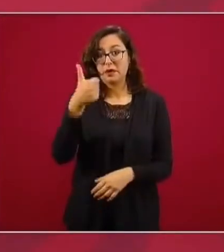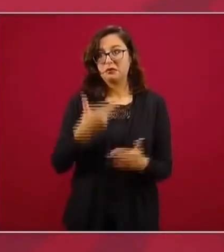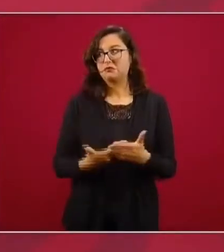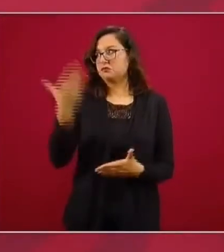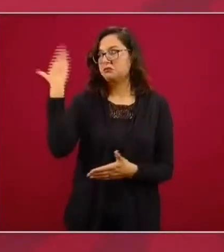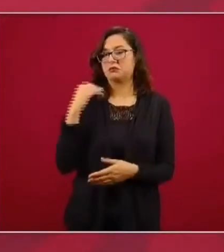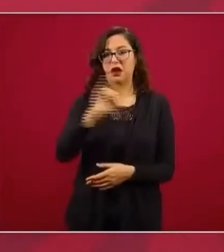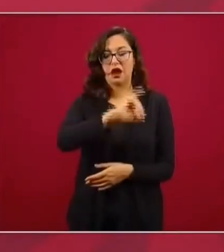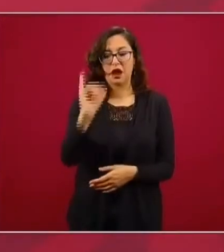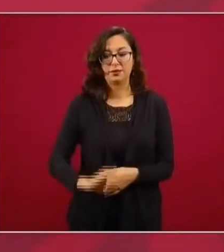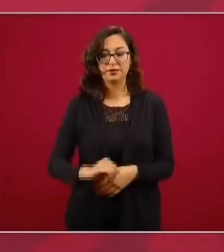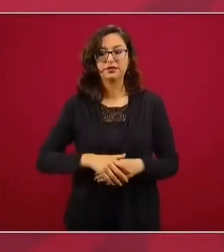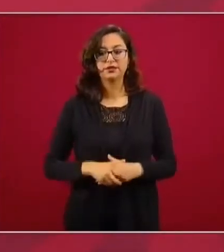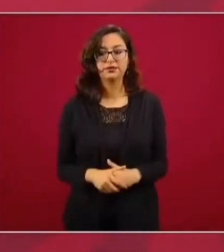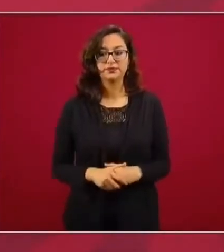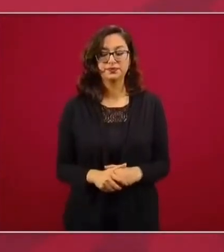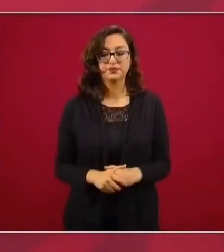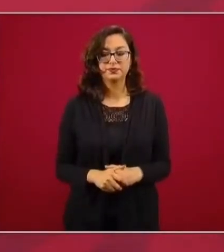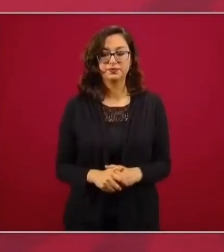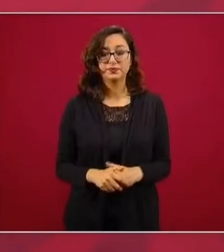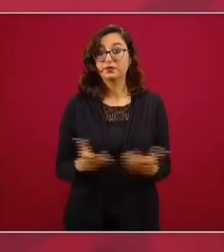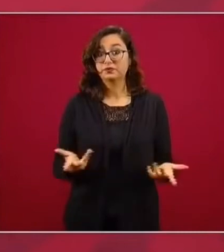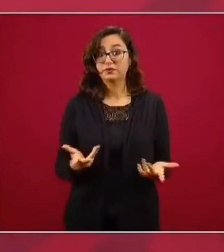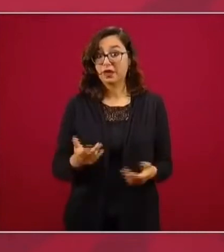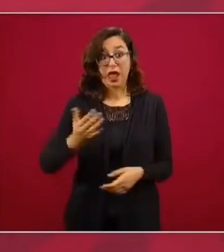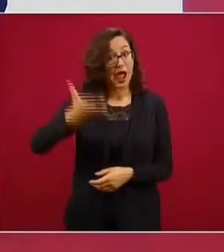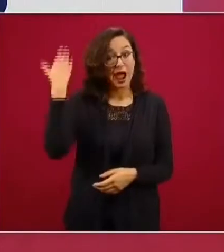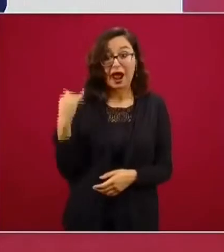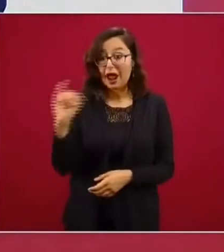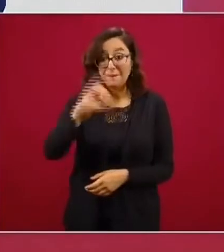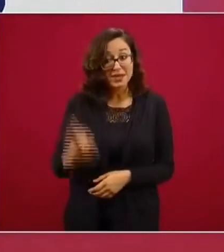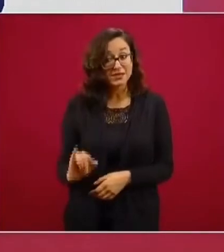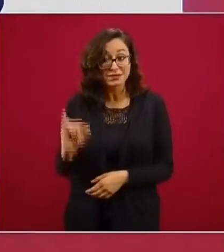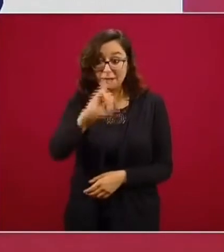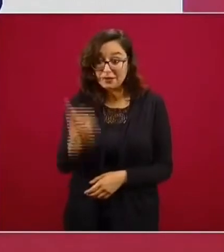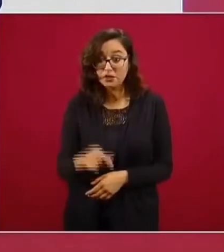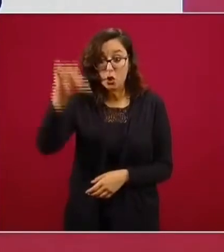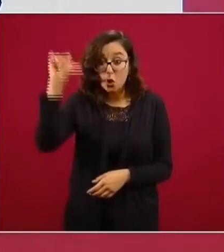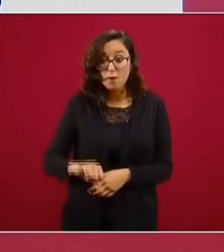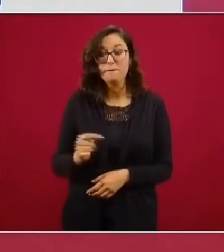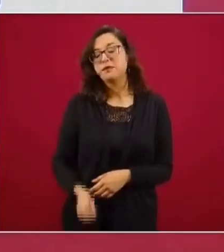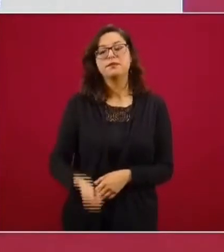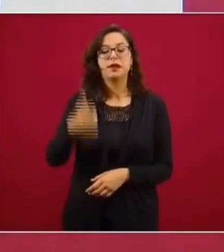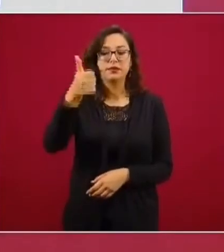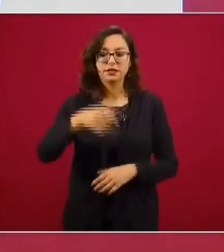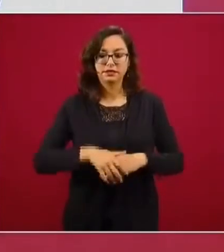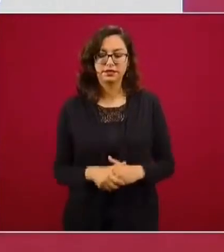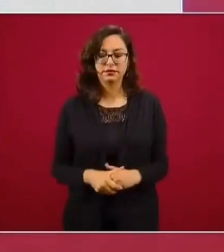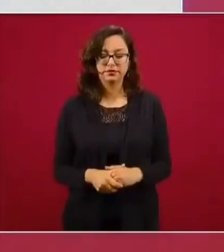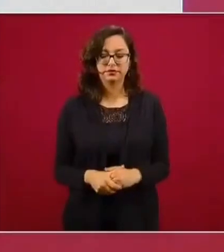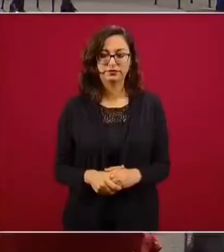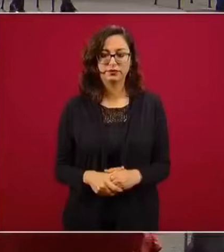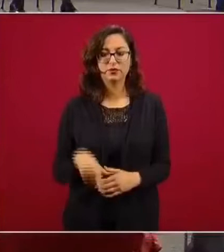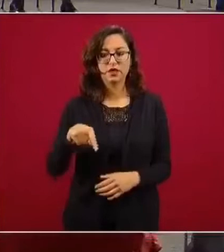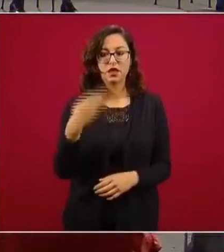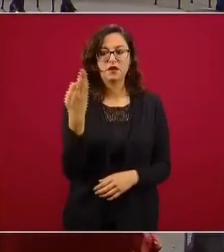Quiero subrayar eso porque lo que hoy estamos presenciando nunca había ocurrido, jamás. Bueno, pues esto empezó ahí, en